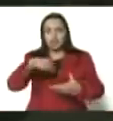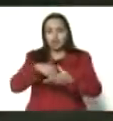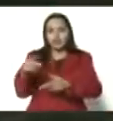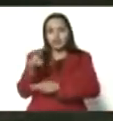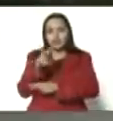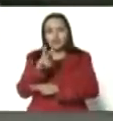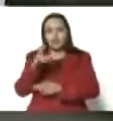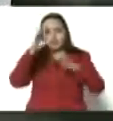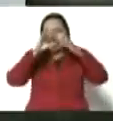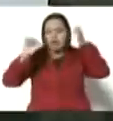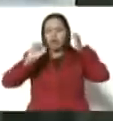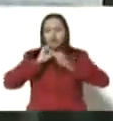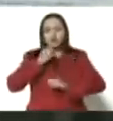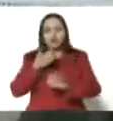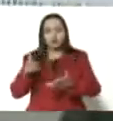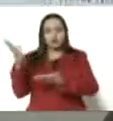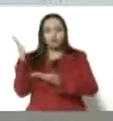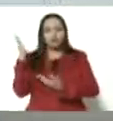Bolivariana de Venezuela.